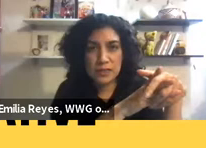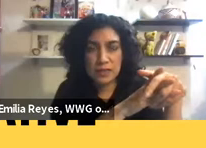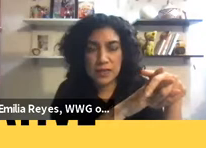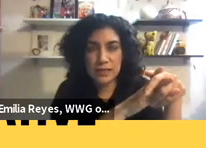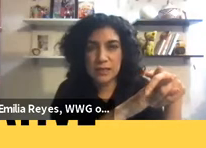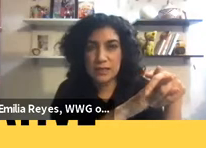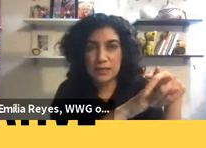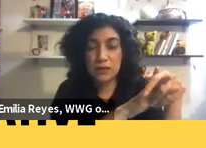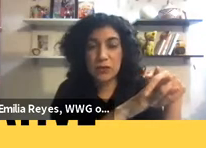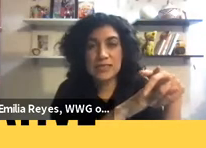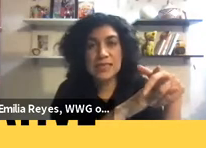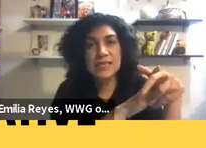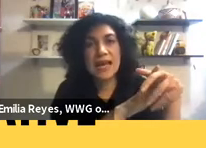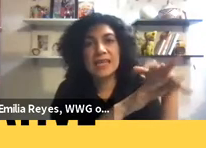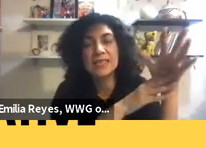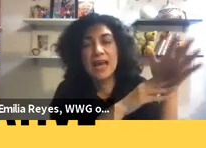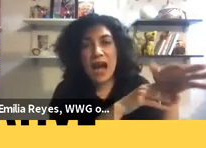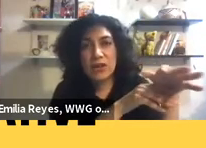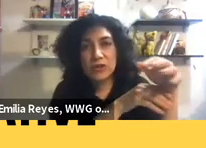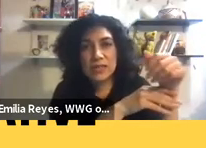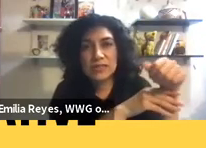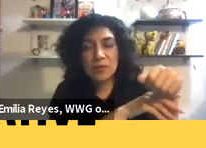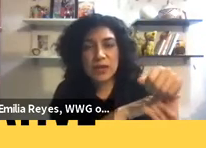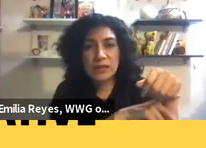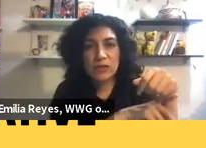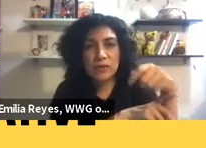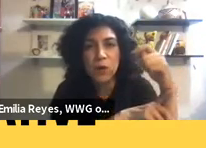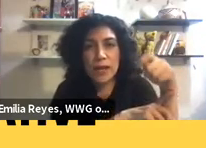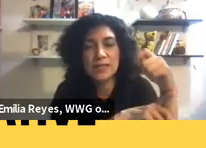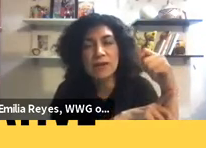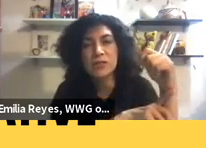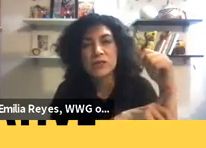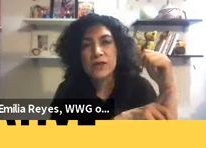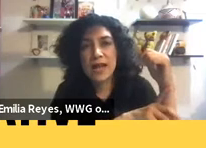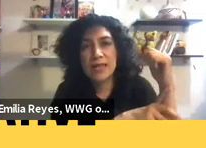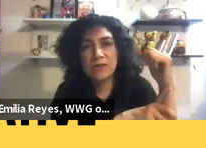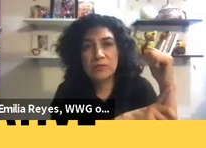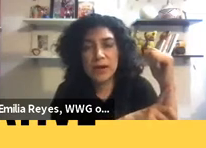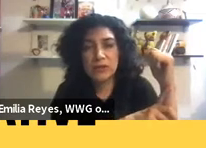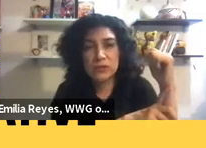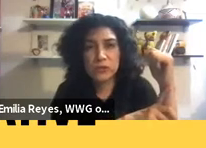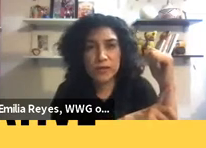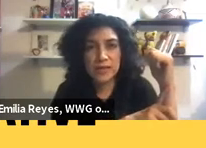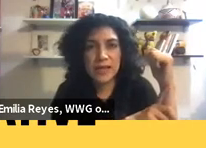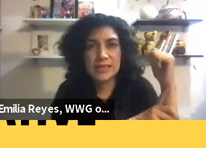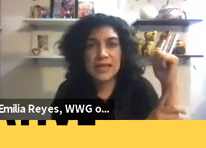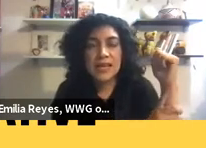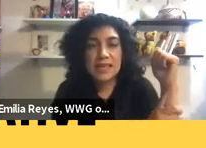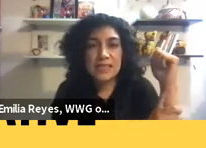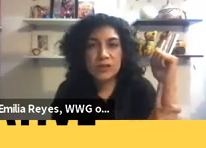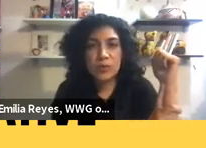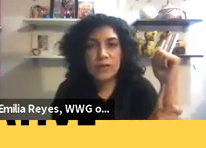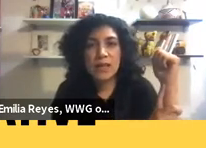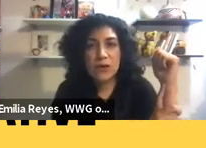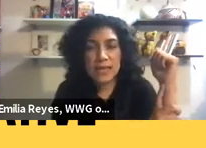incluyendo las tecnologías digitales. Hay otro que está implicando también cuál es la evaluación real de los impactos socioambientales